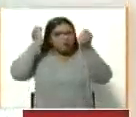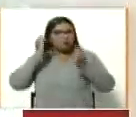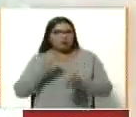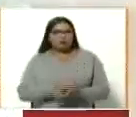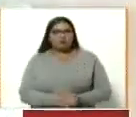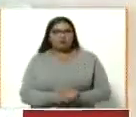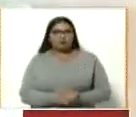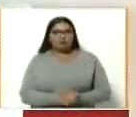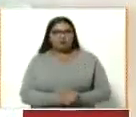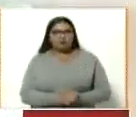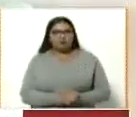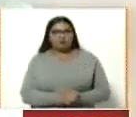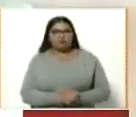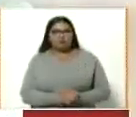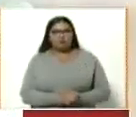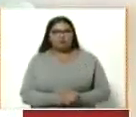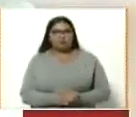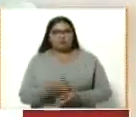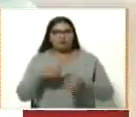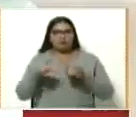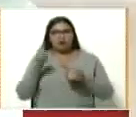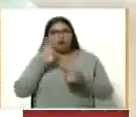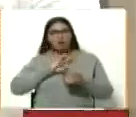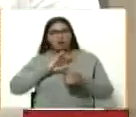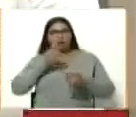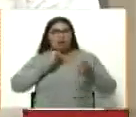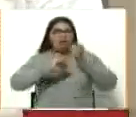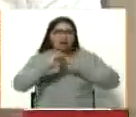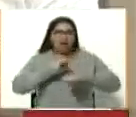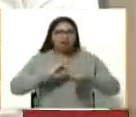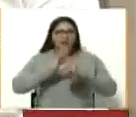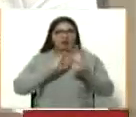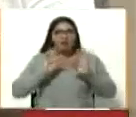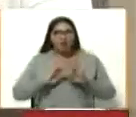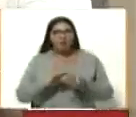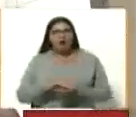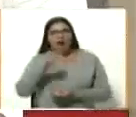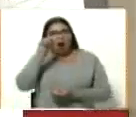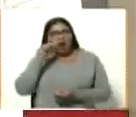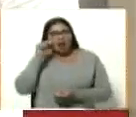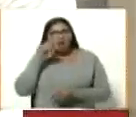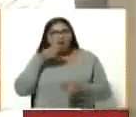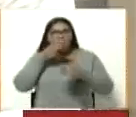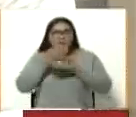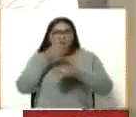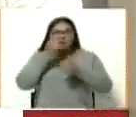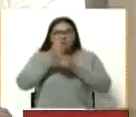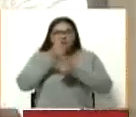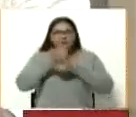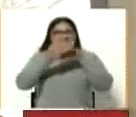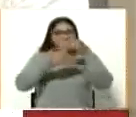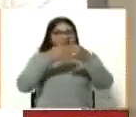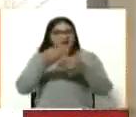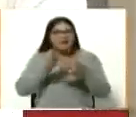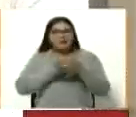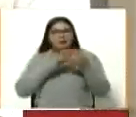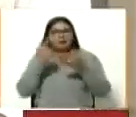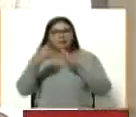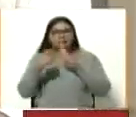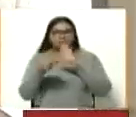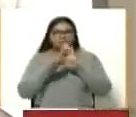que la defensa, el mismo Alex Saab ha trabajado pues todos sus